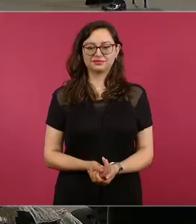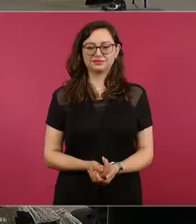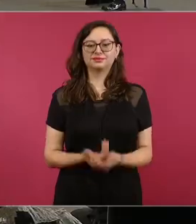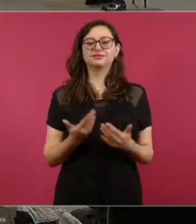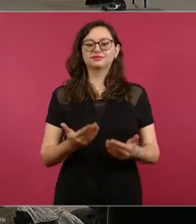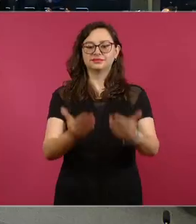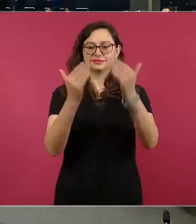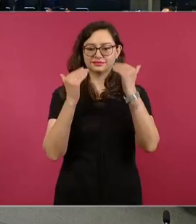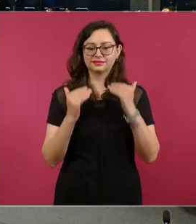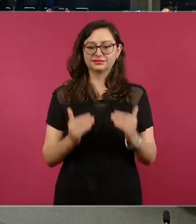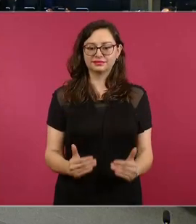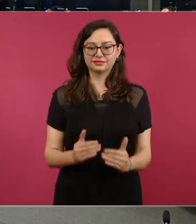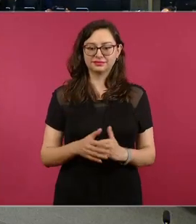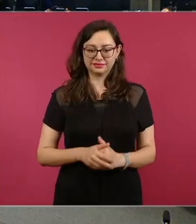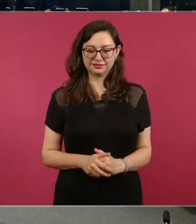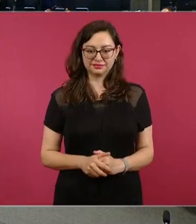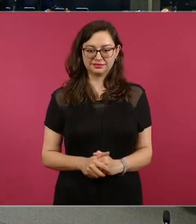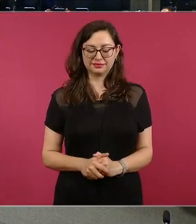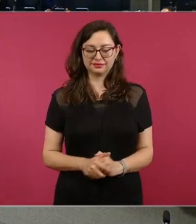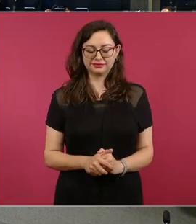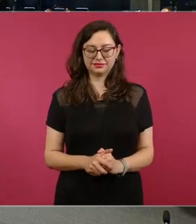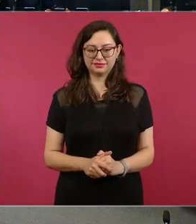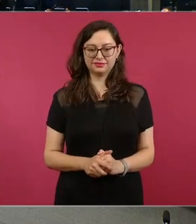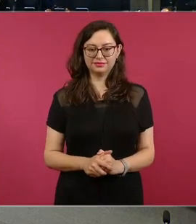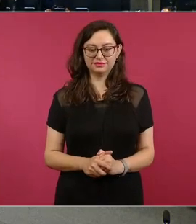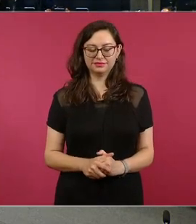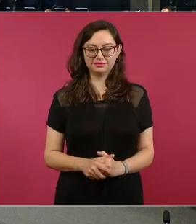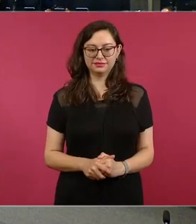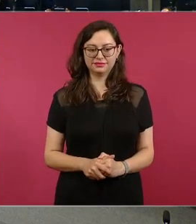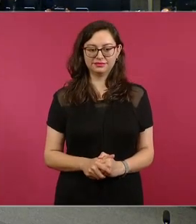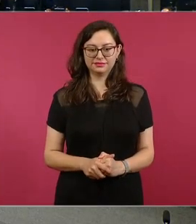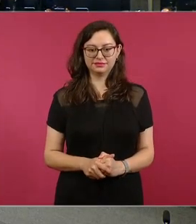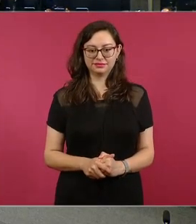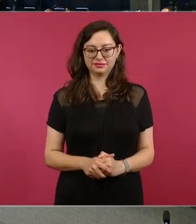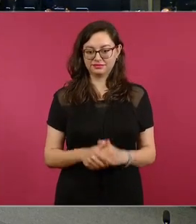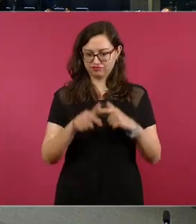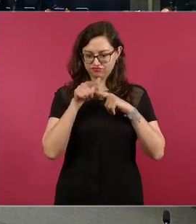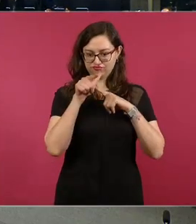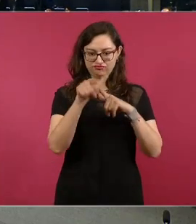del general Cárdenas. Gracias. Gracias.